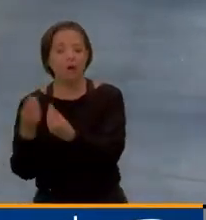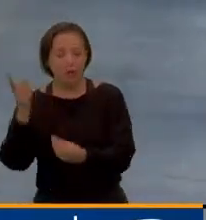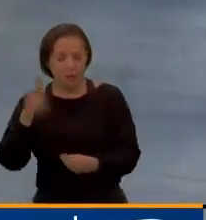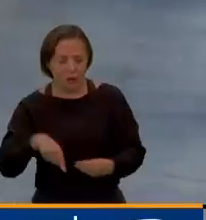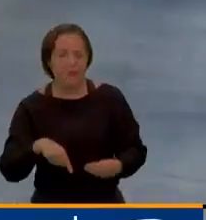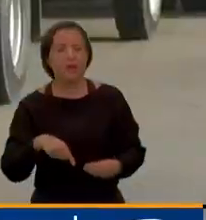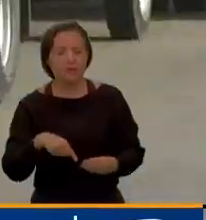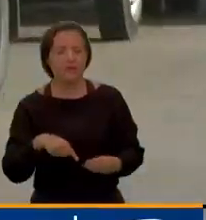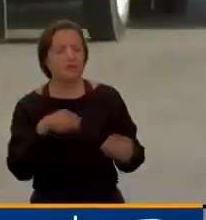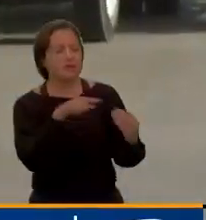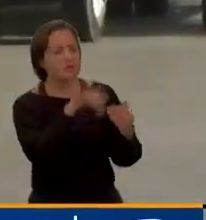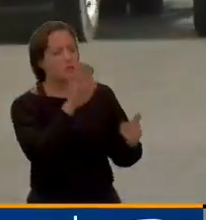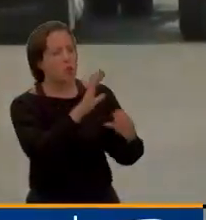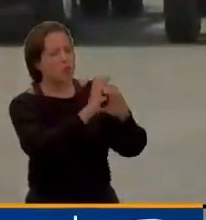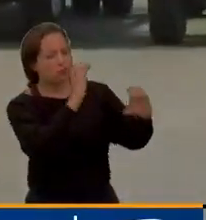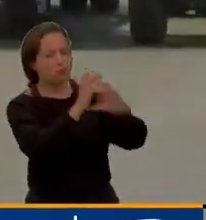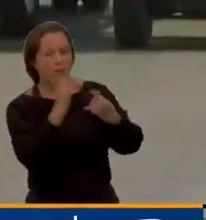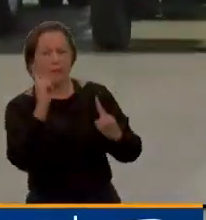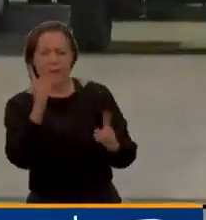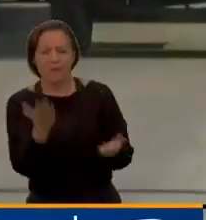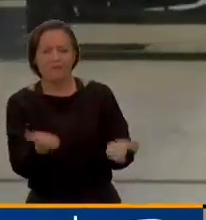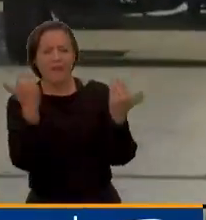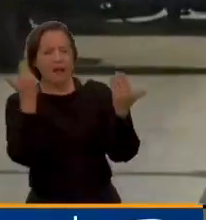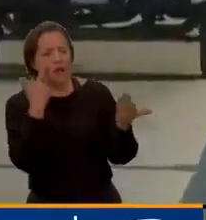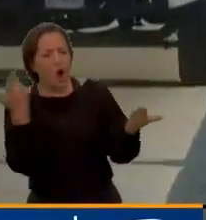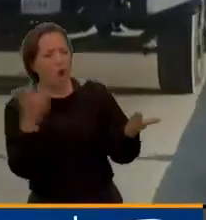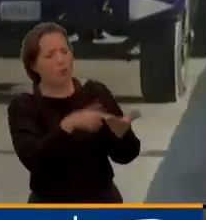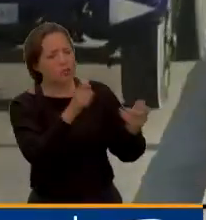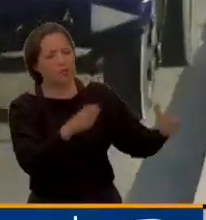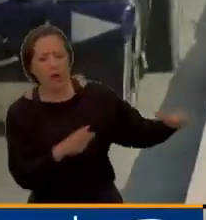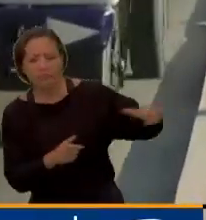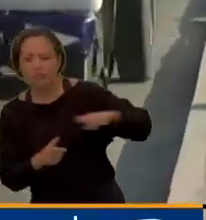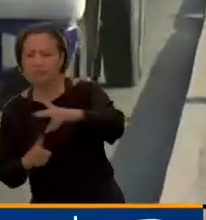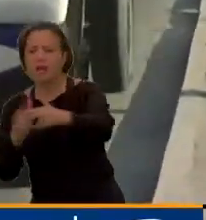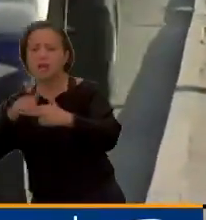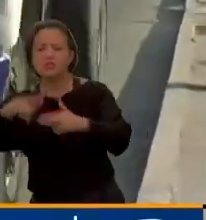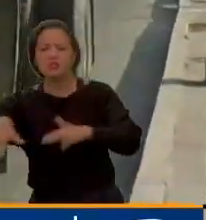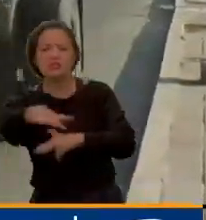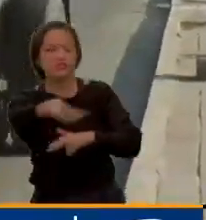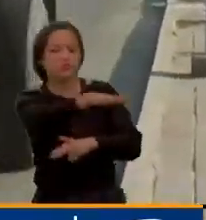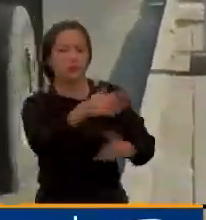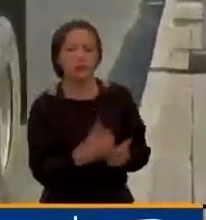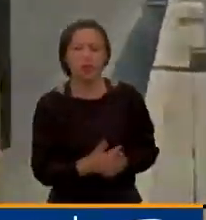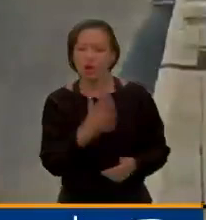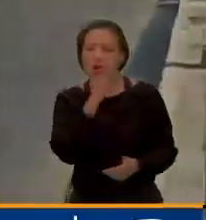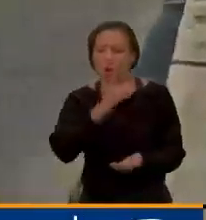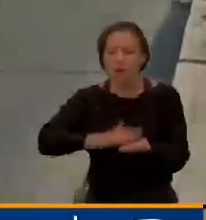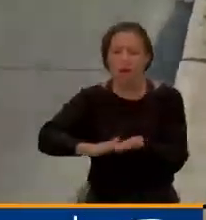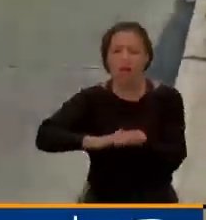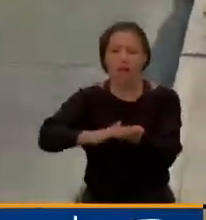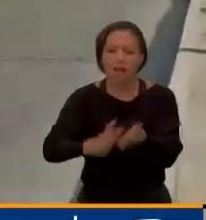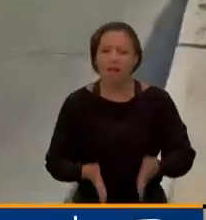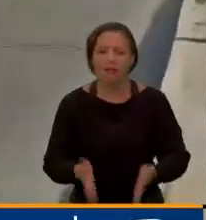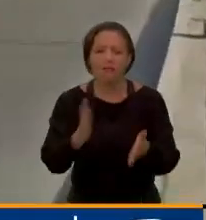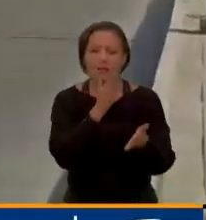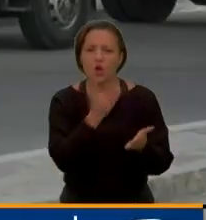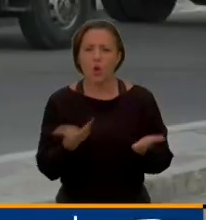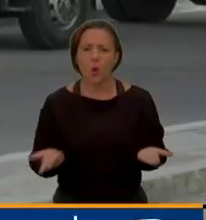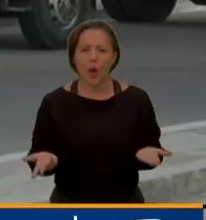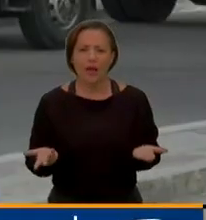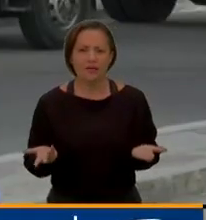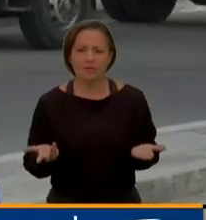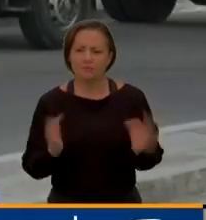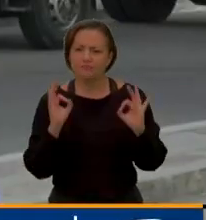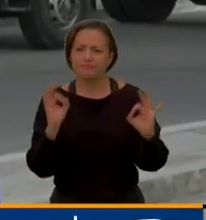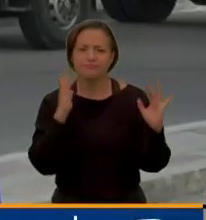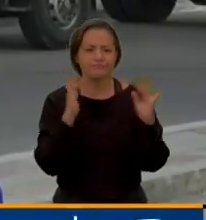Guajira, pero dijeron que faltan los medios para que lleguen a sus territorios. Si la vía de acceso no es la más viable, no es la